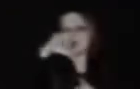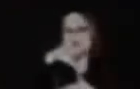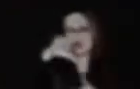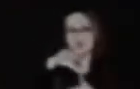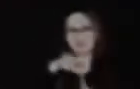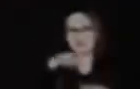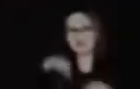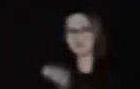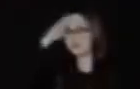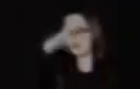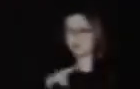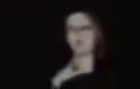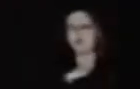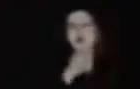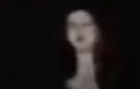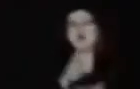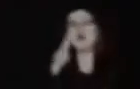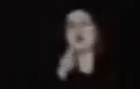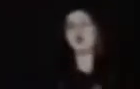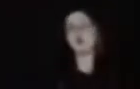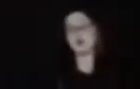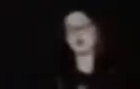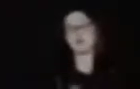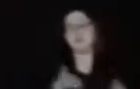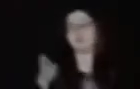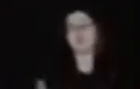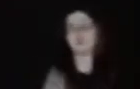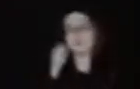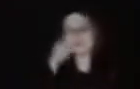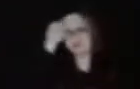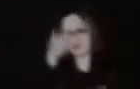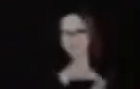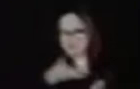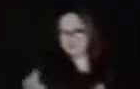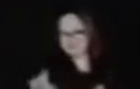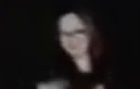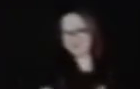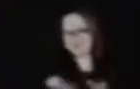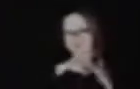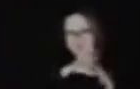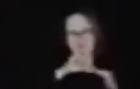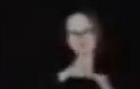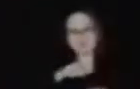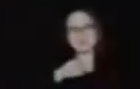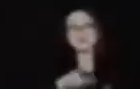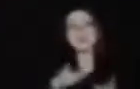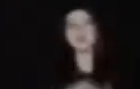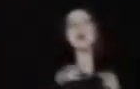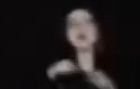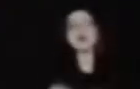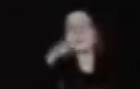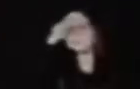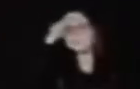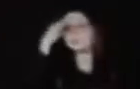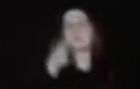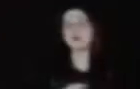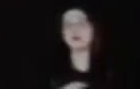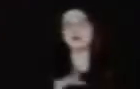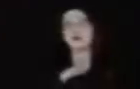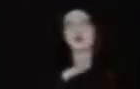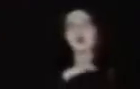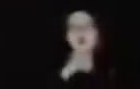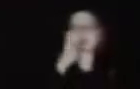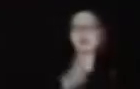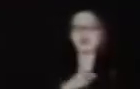América Latina. Durante el periodo neoliberal, nos convertimos en el